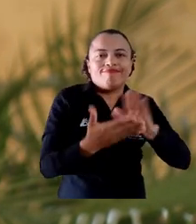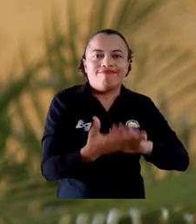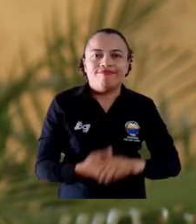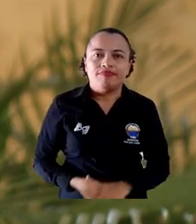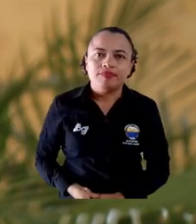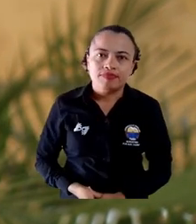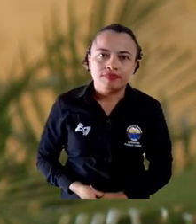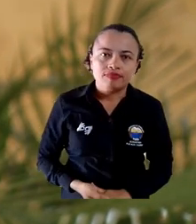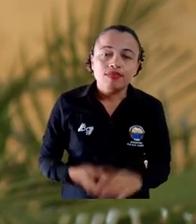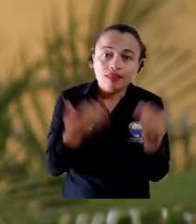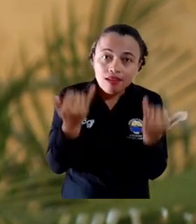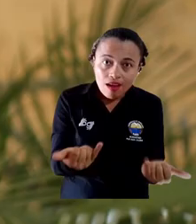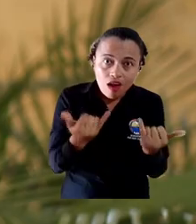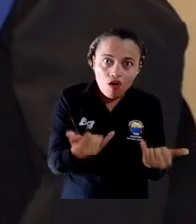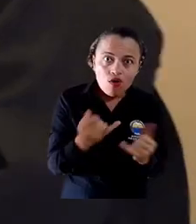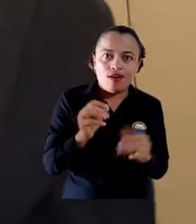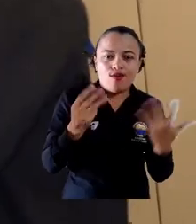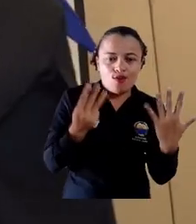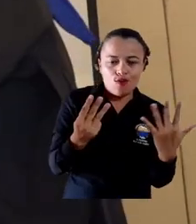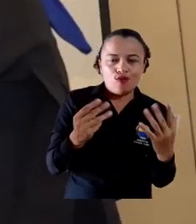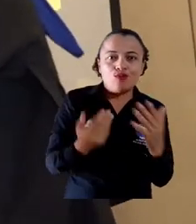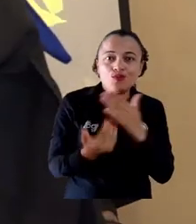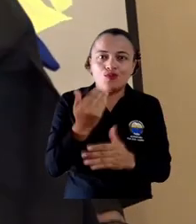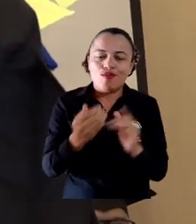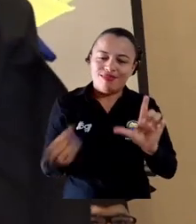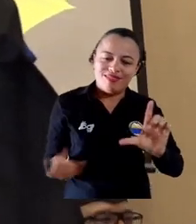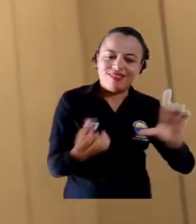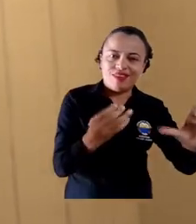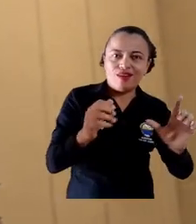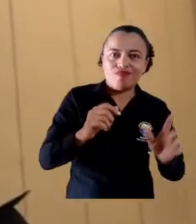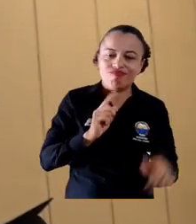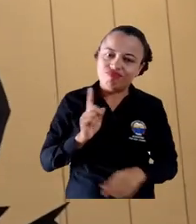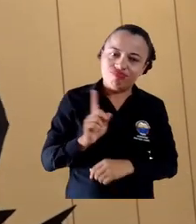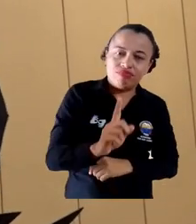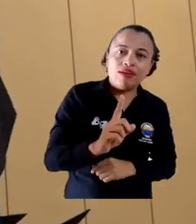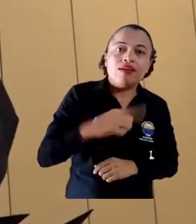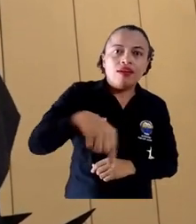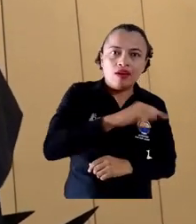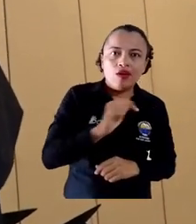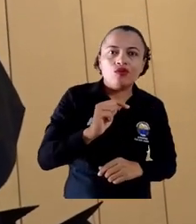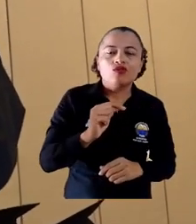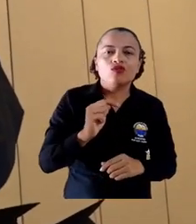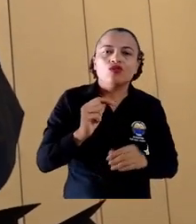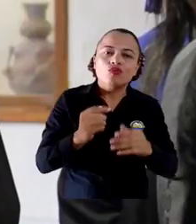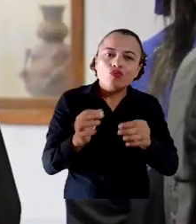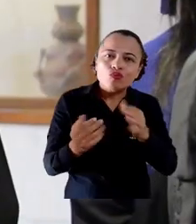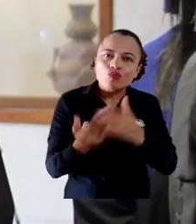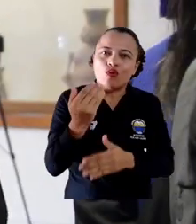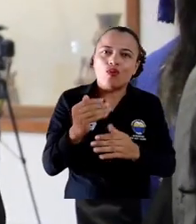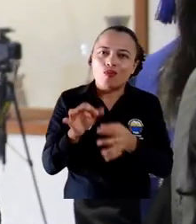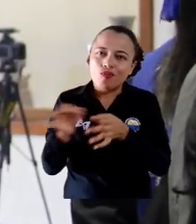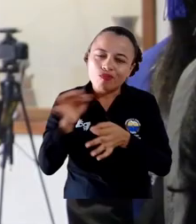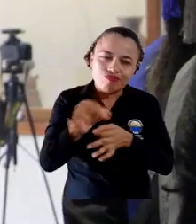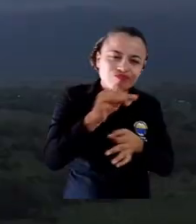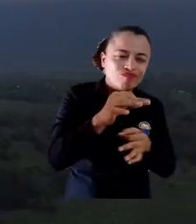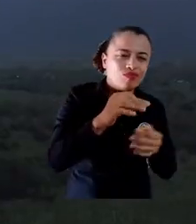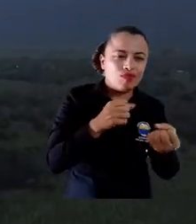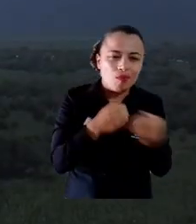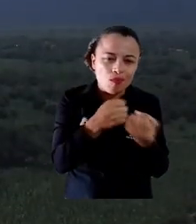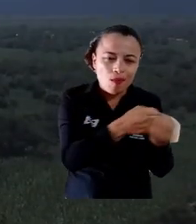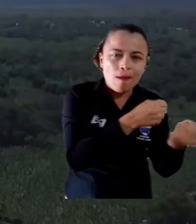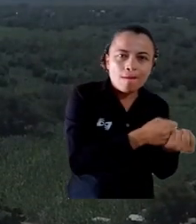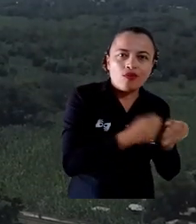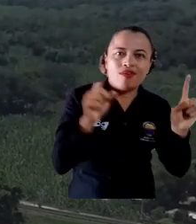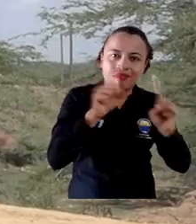que necesitan esas comunidades. Ahora, estos 8 licenciados pioneros llevarán un mejor propósito de educación a corregimientos